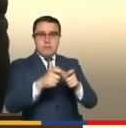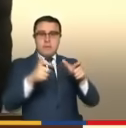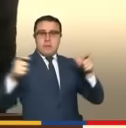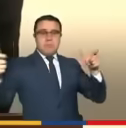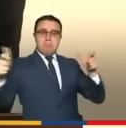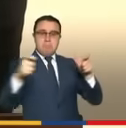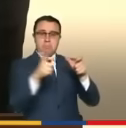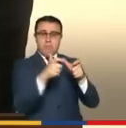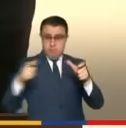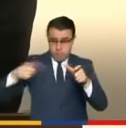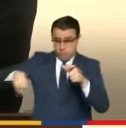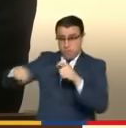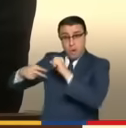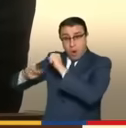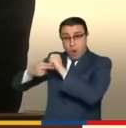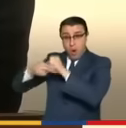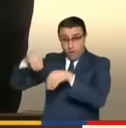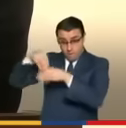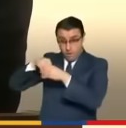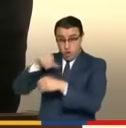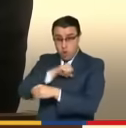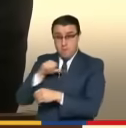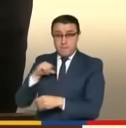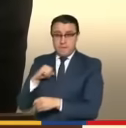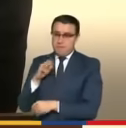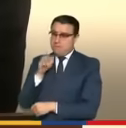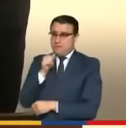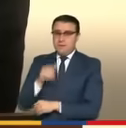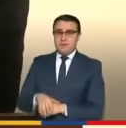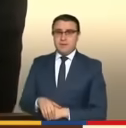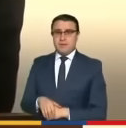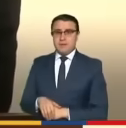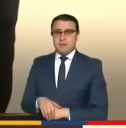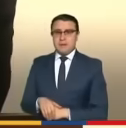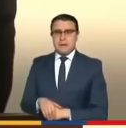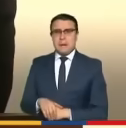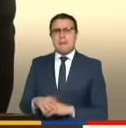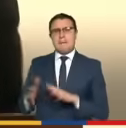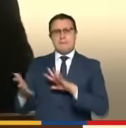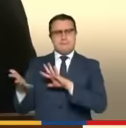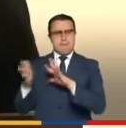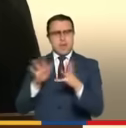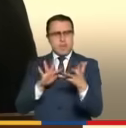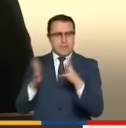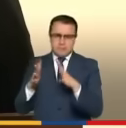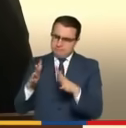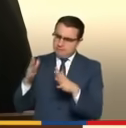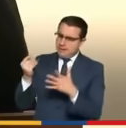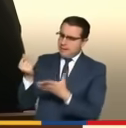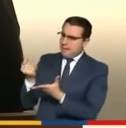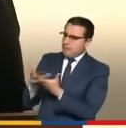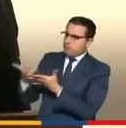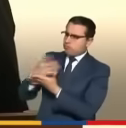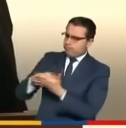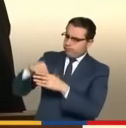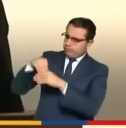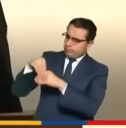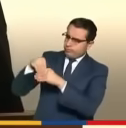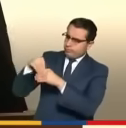no ahorra. El stock va a quedar ahí, más o menos en los niveles que hoy los